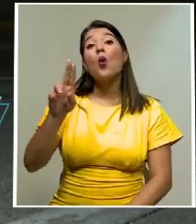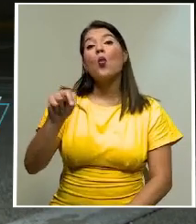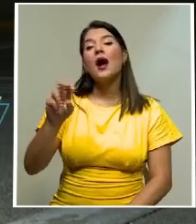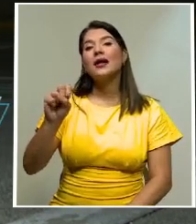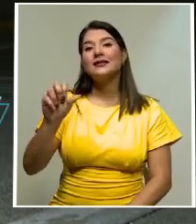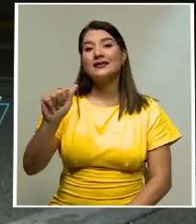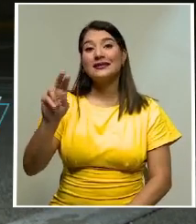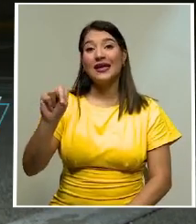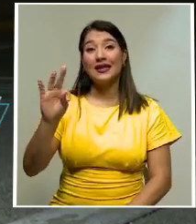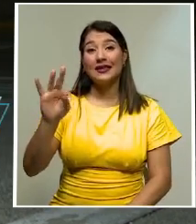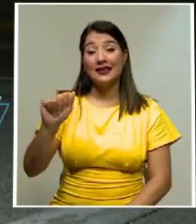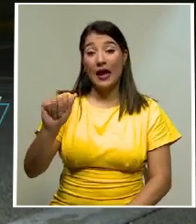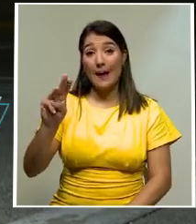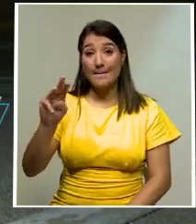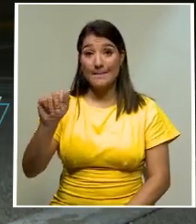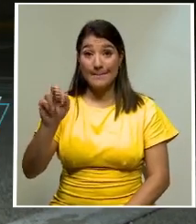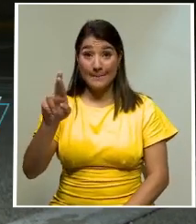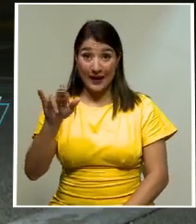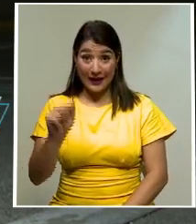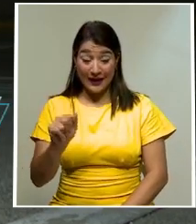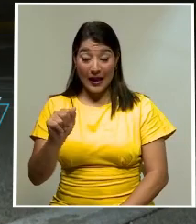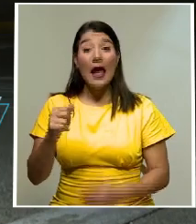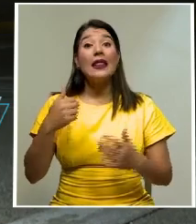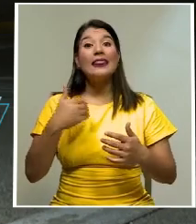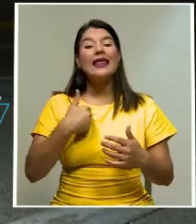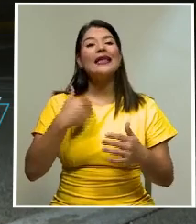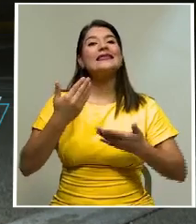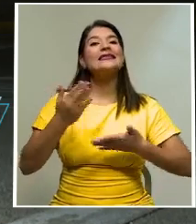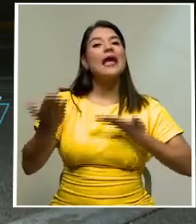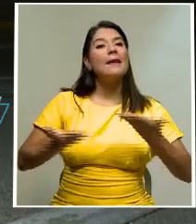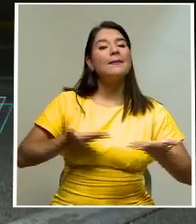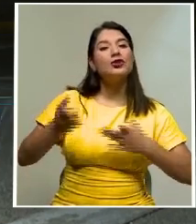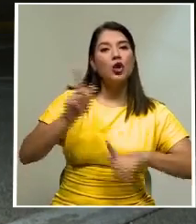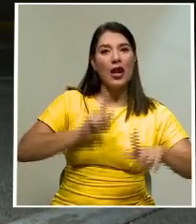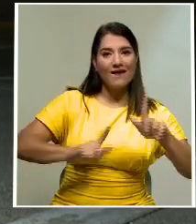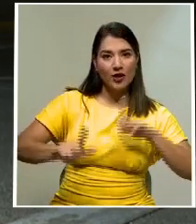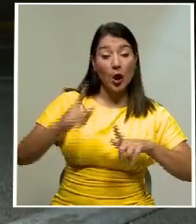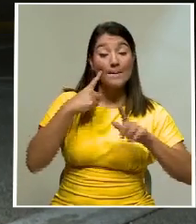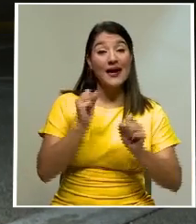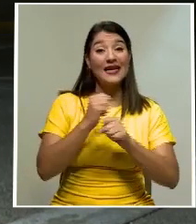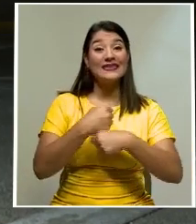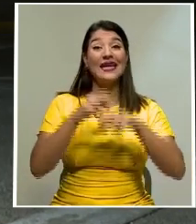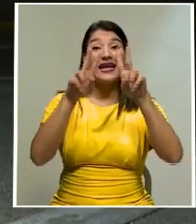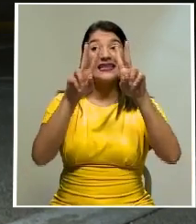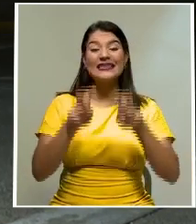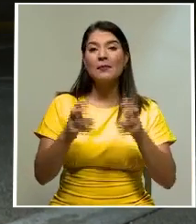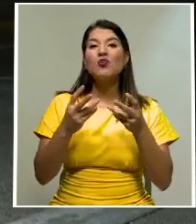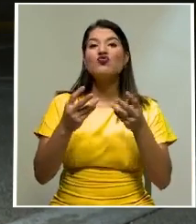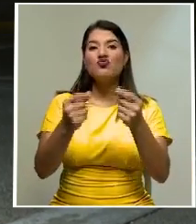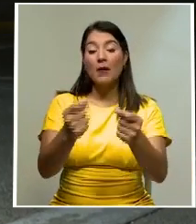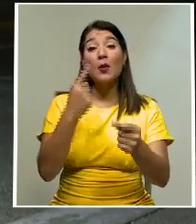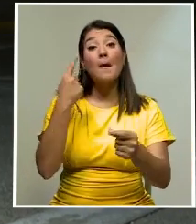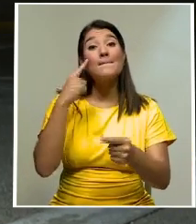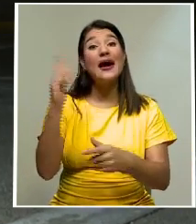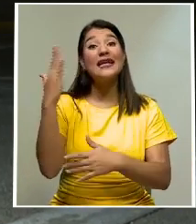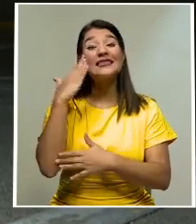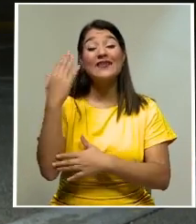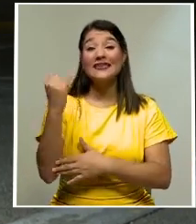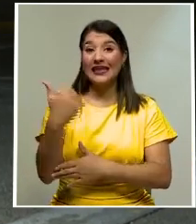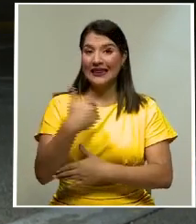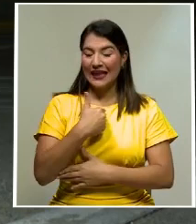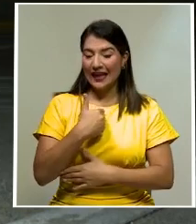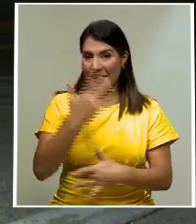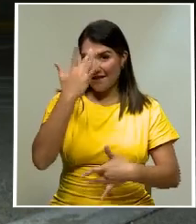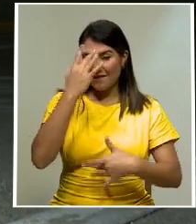con el servicio de prueba rápida contra la COVID-19. El laboratorio estará ubicado al lado de la oficina de Aeris, es decir,